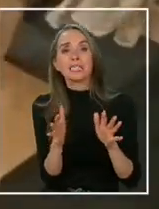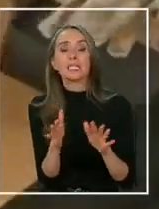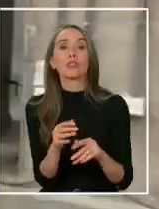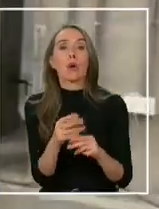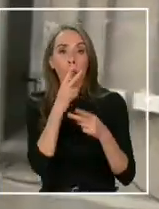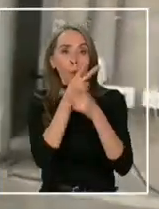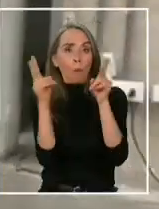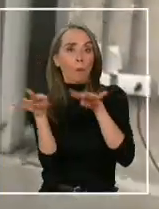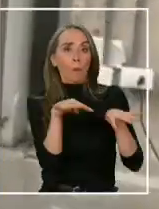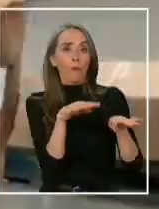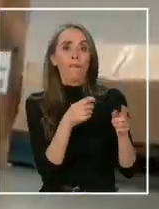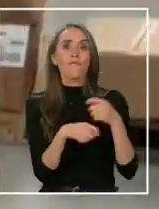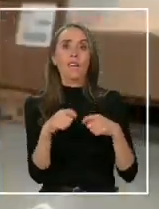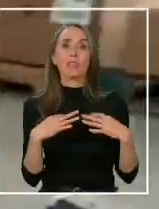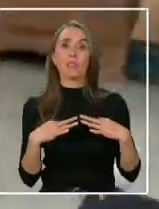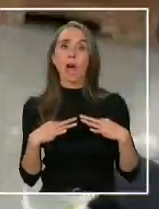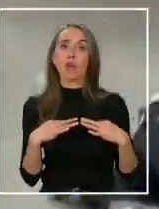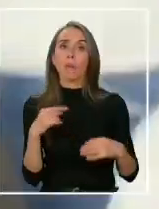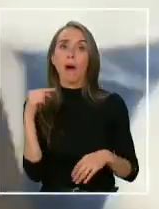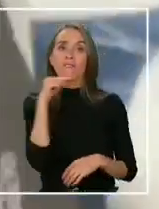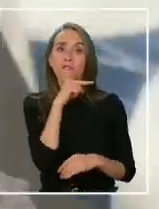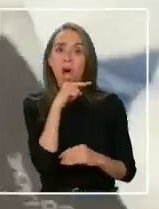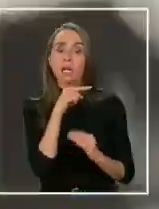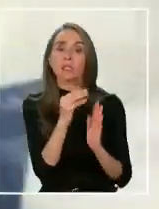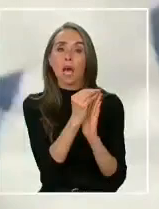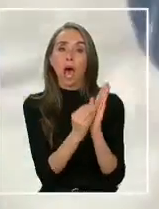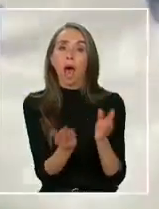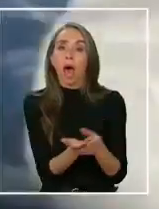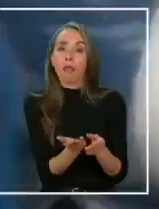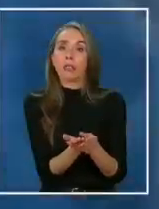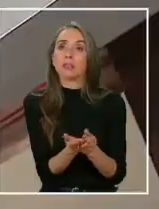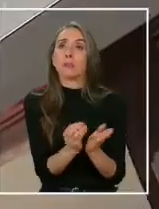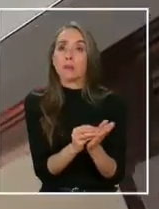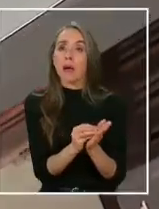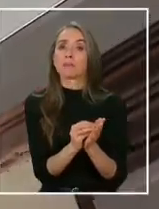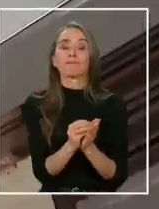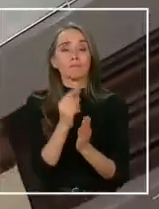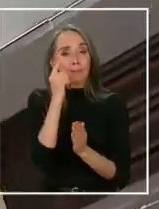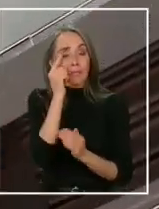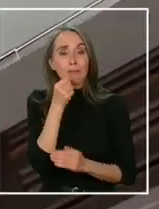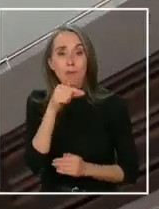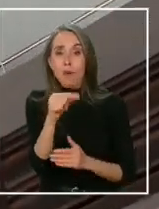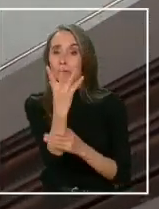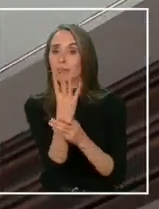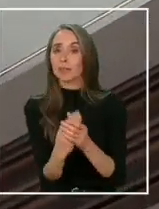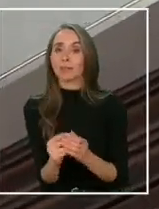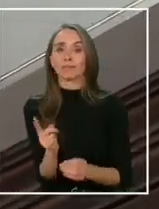de ropa falsificada que suma nuevos antecedentes y que no parece cerca de terminar.